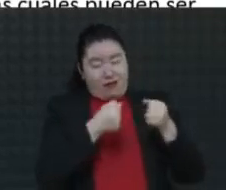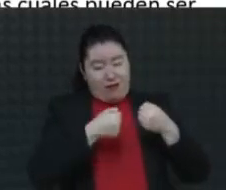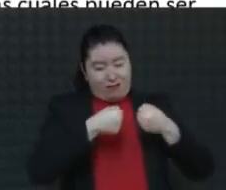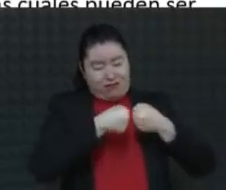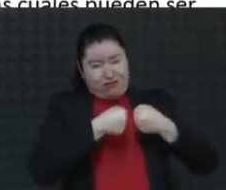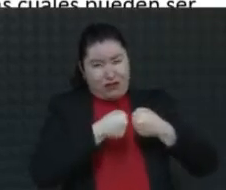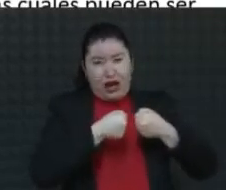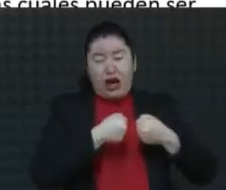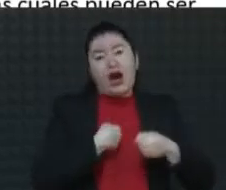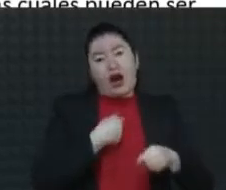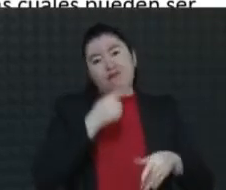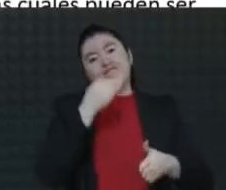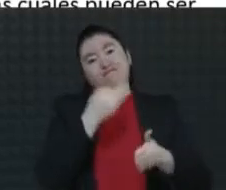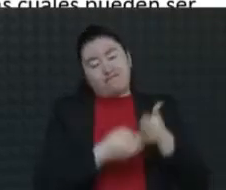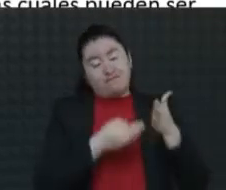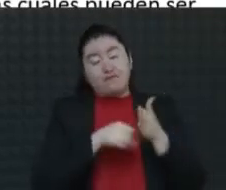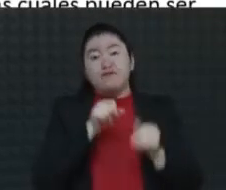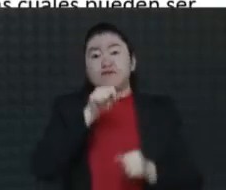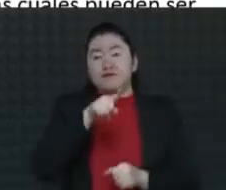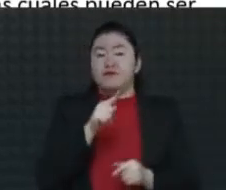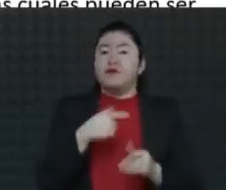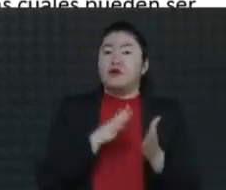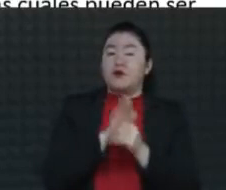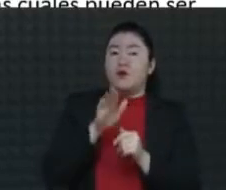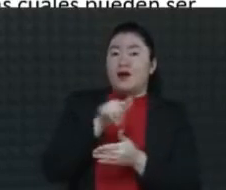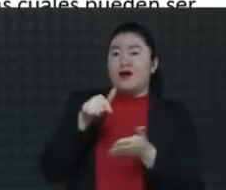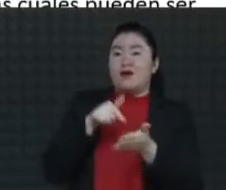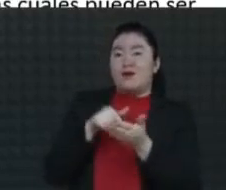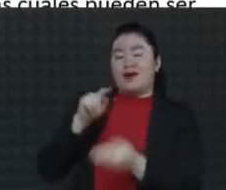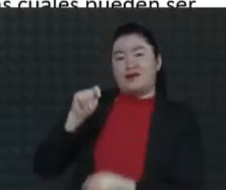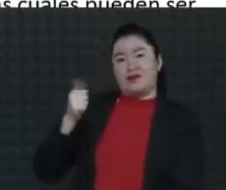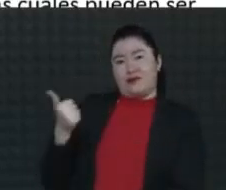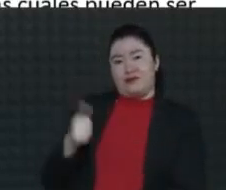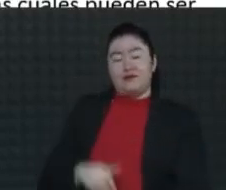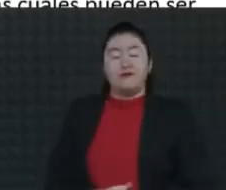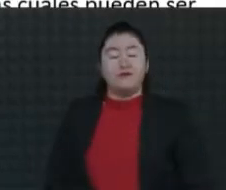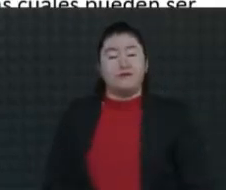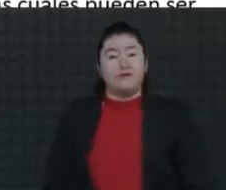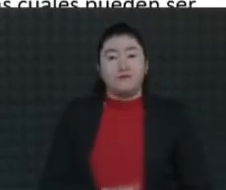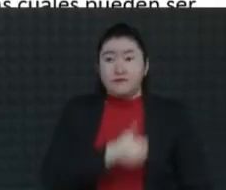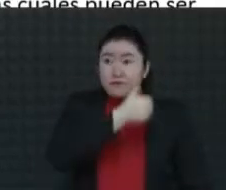local, grieta por fatiga en T6, cada una de las cuales